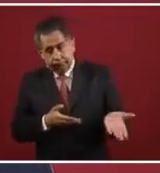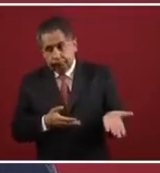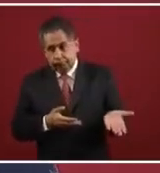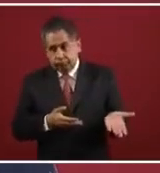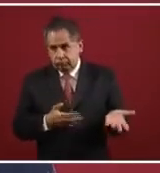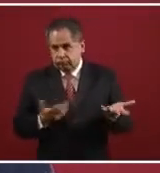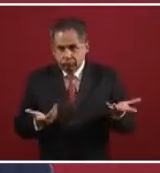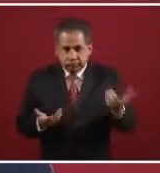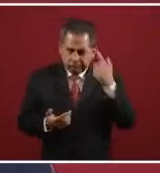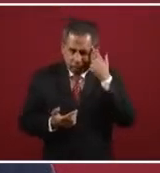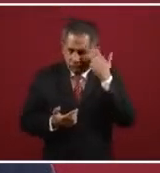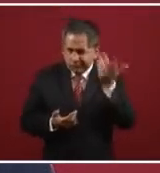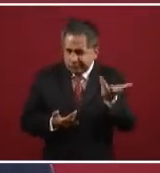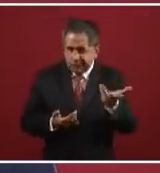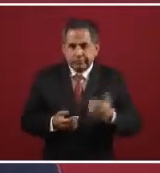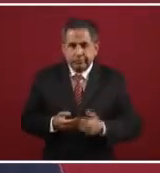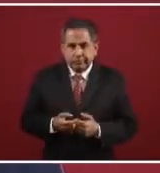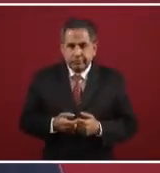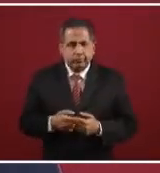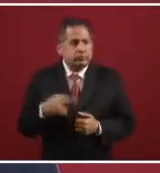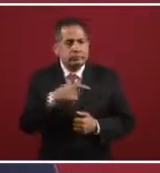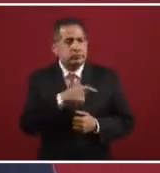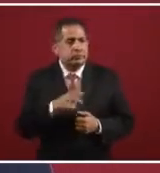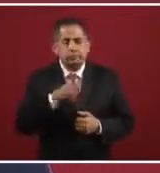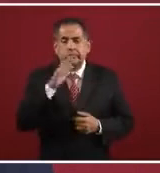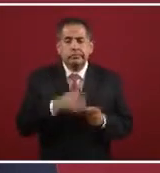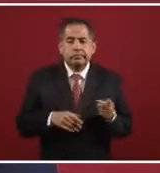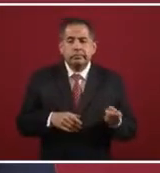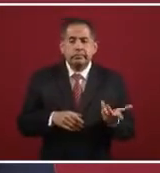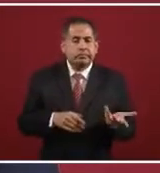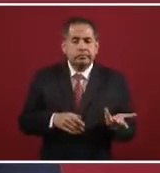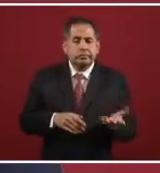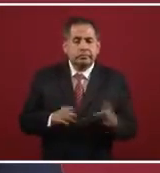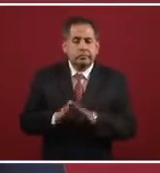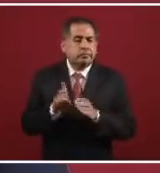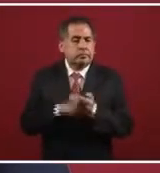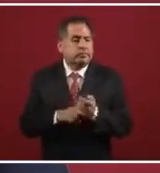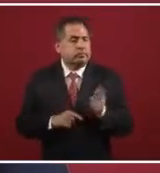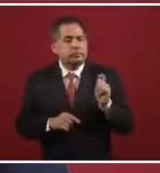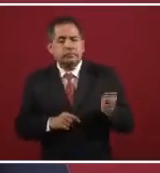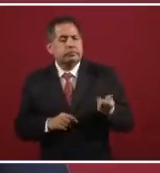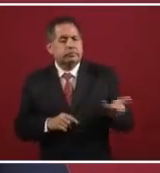O sea, pero parece como si